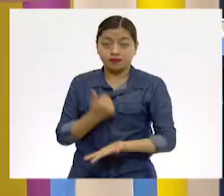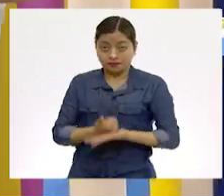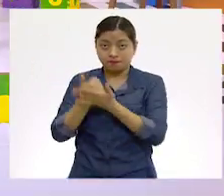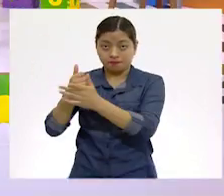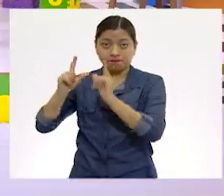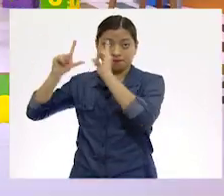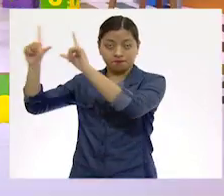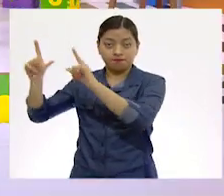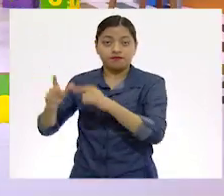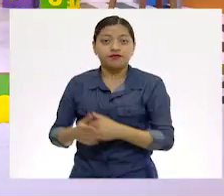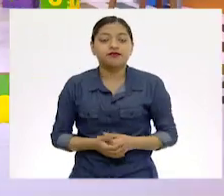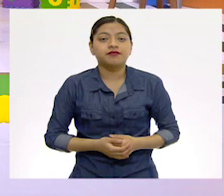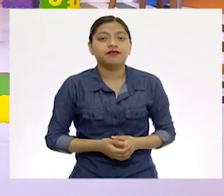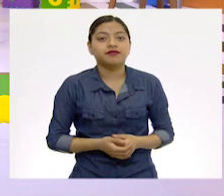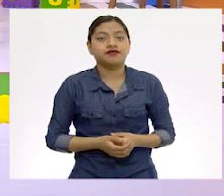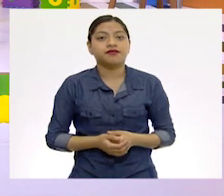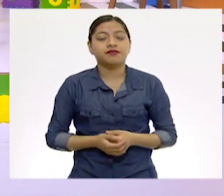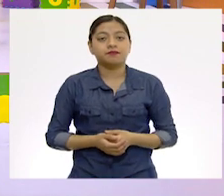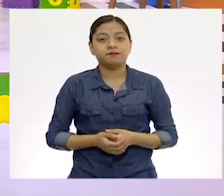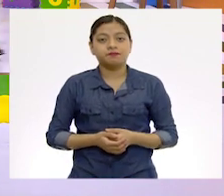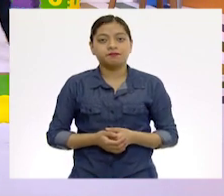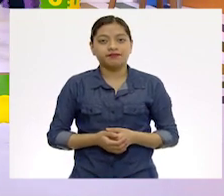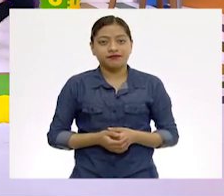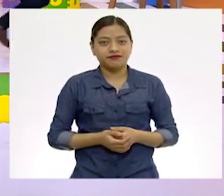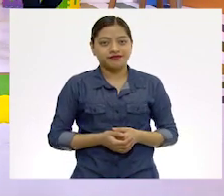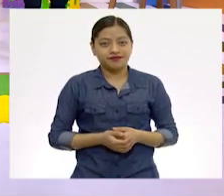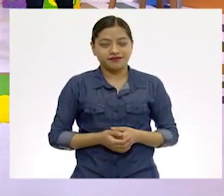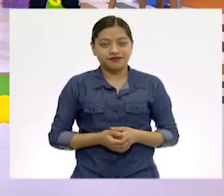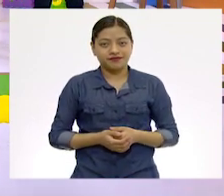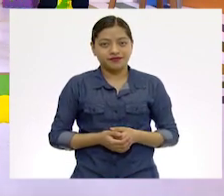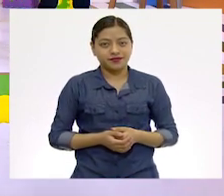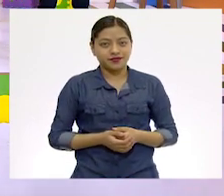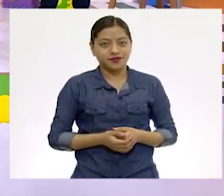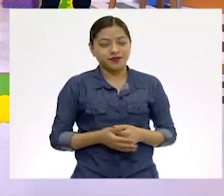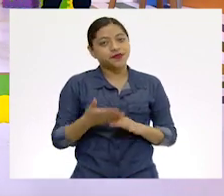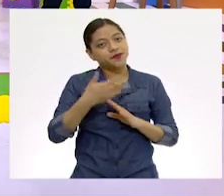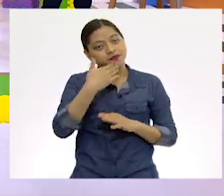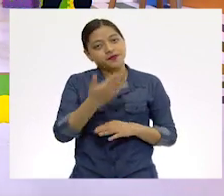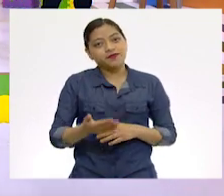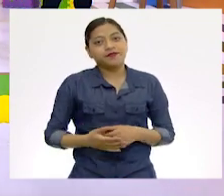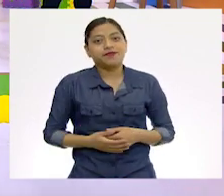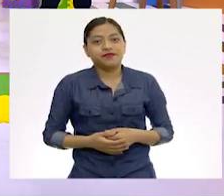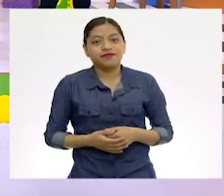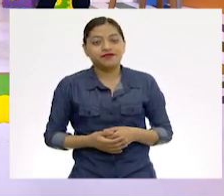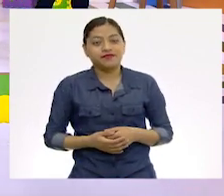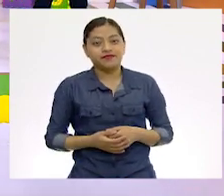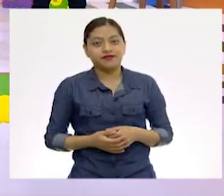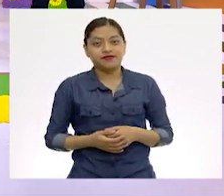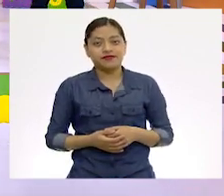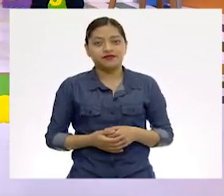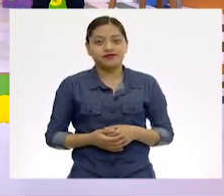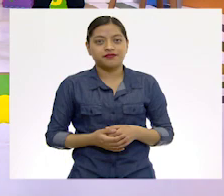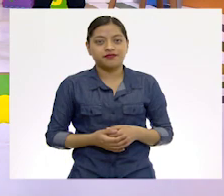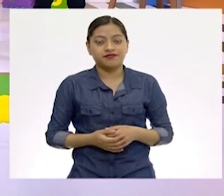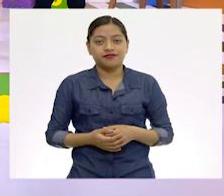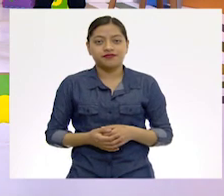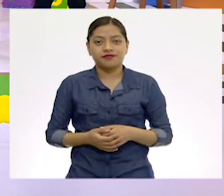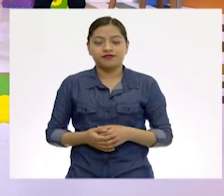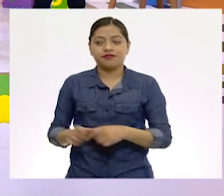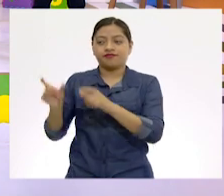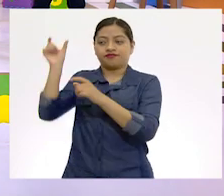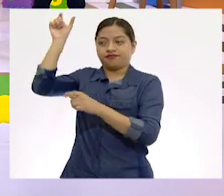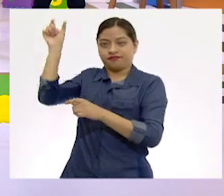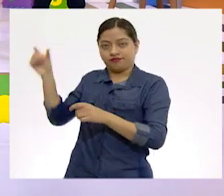pegarlo, Eric? Claro. Te paso lápiz adhesivo. Muy bien. Y este también va aquí en el apartado